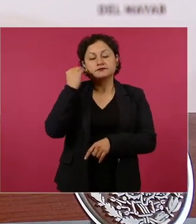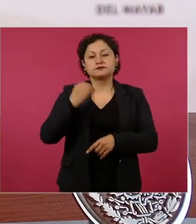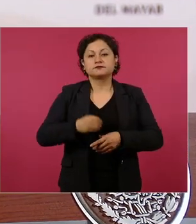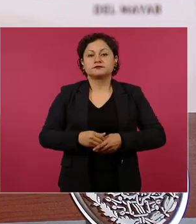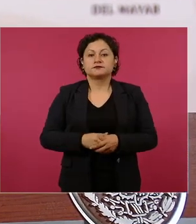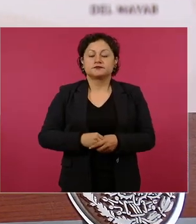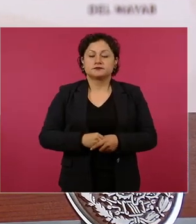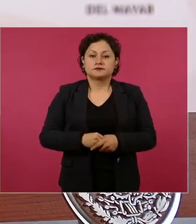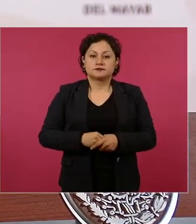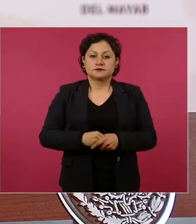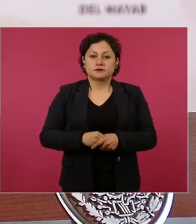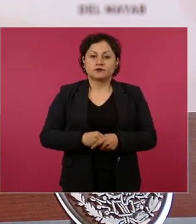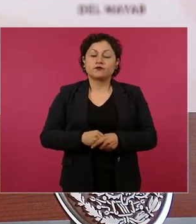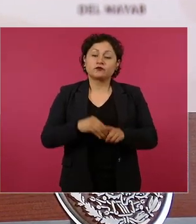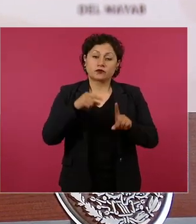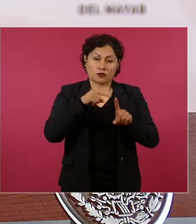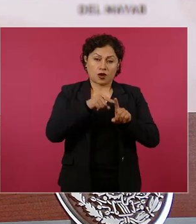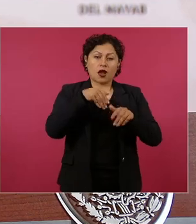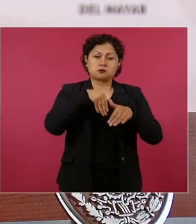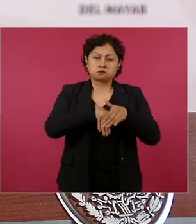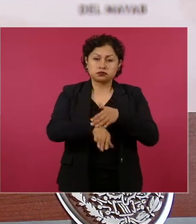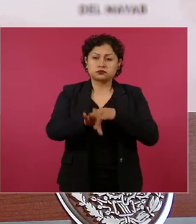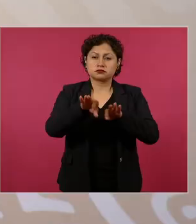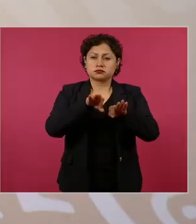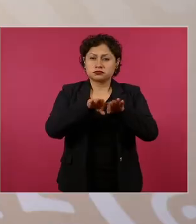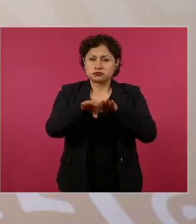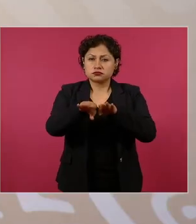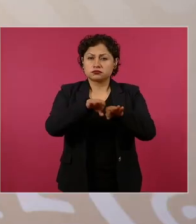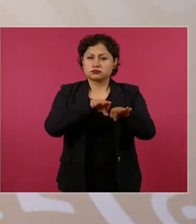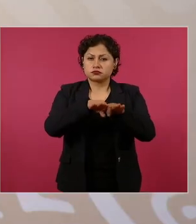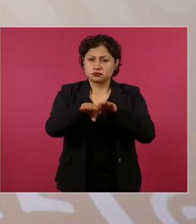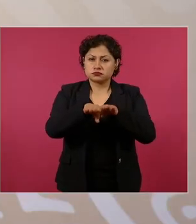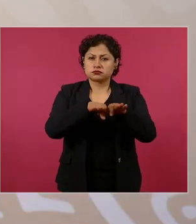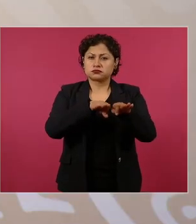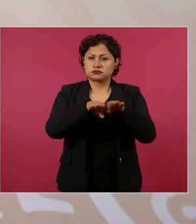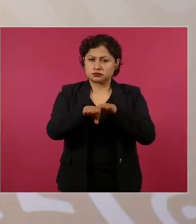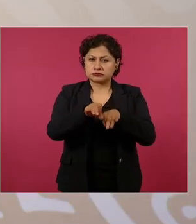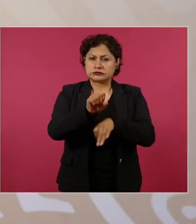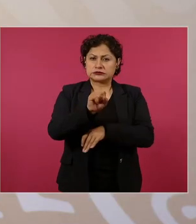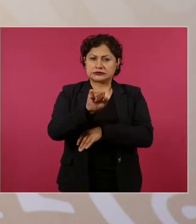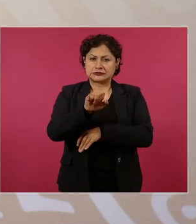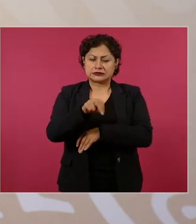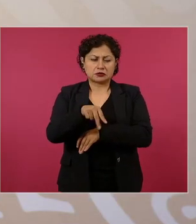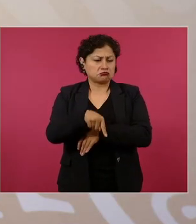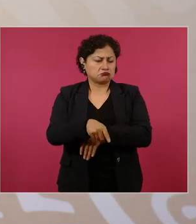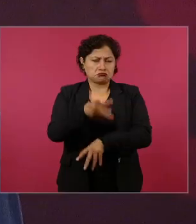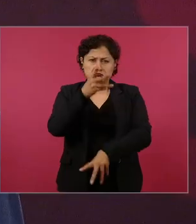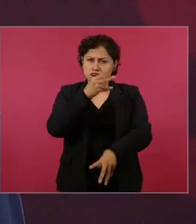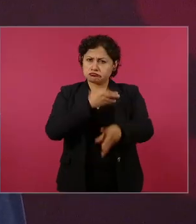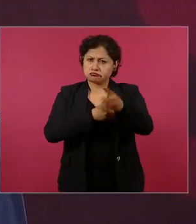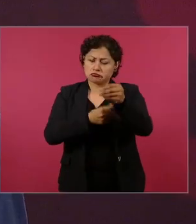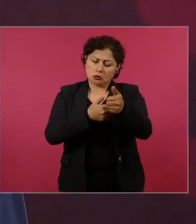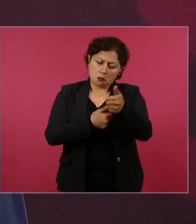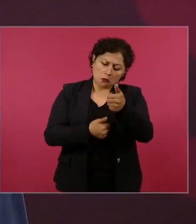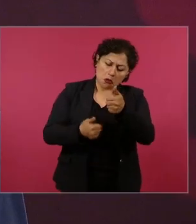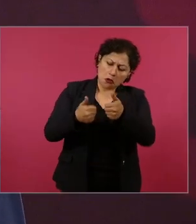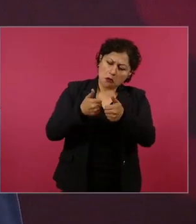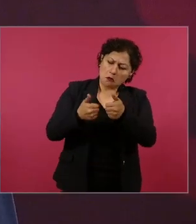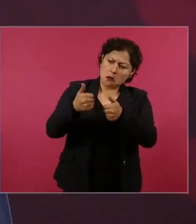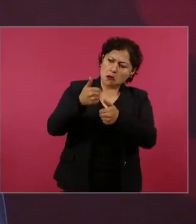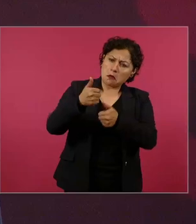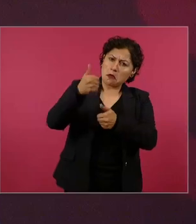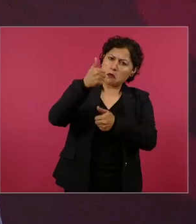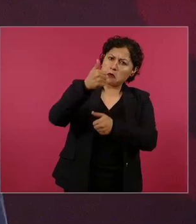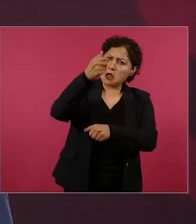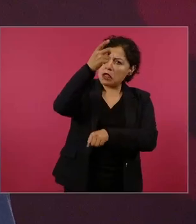se forma ahí García Luna y llega a ser subdirector operativo, y